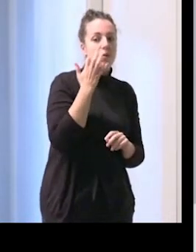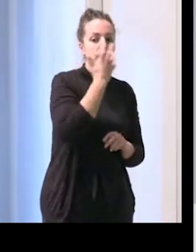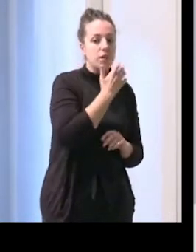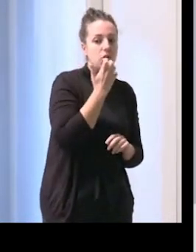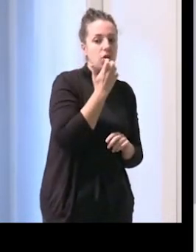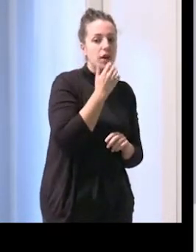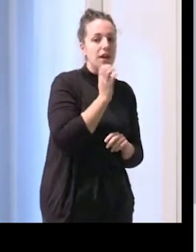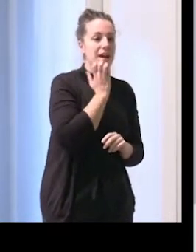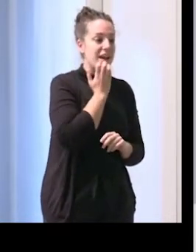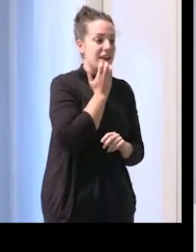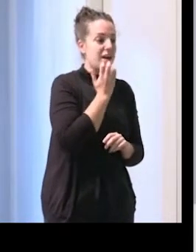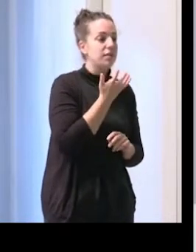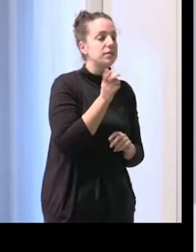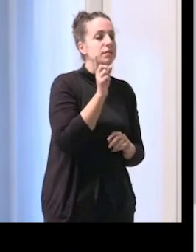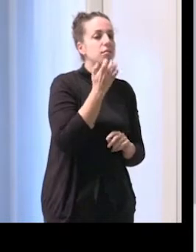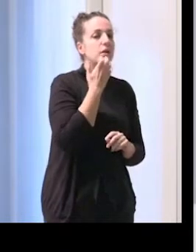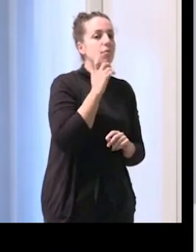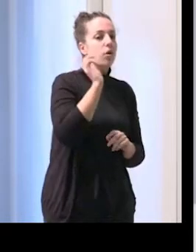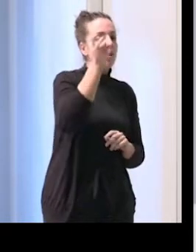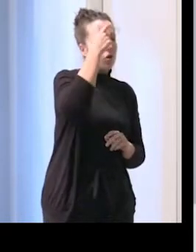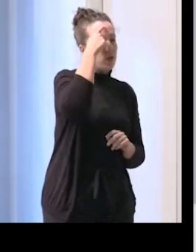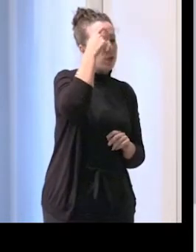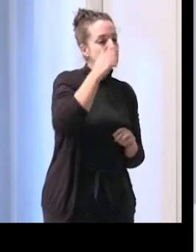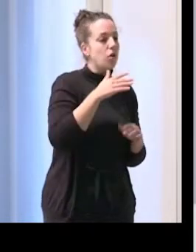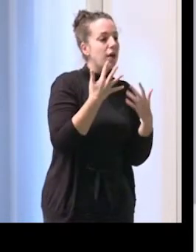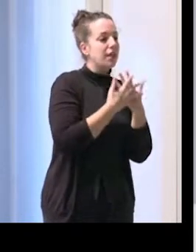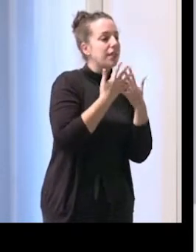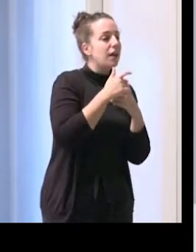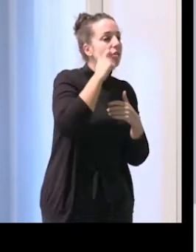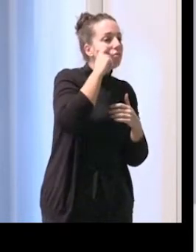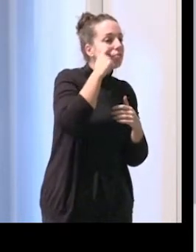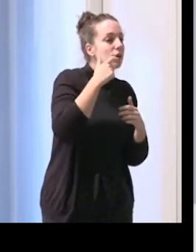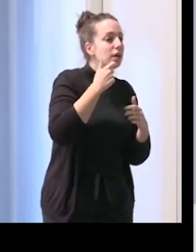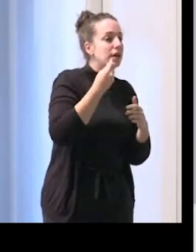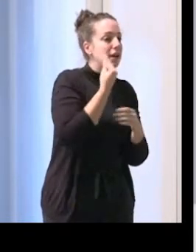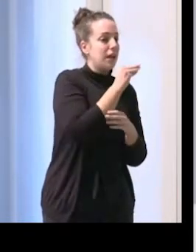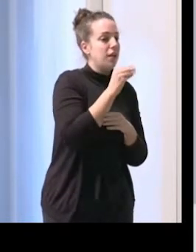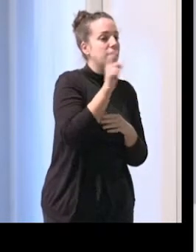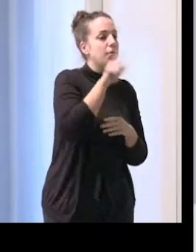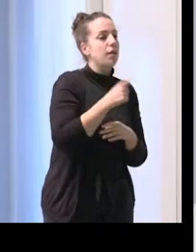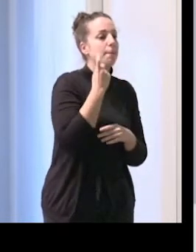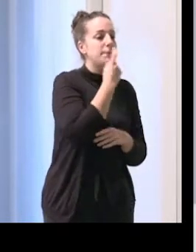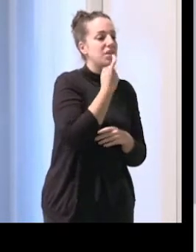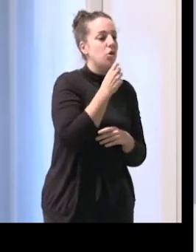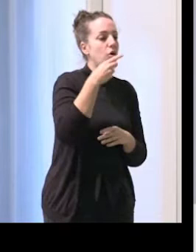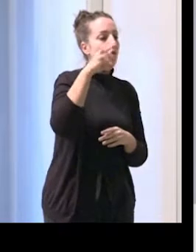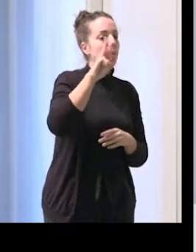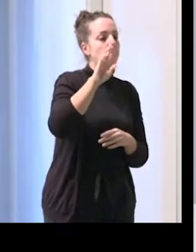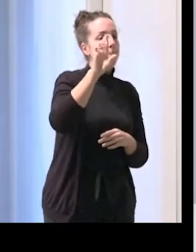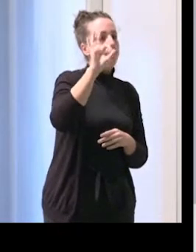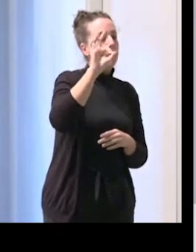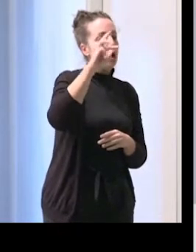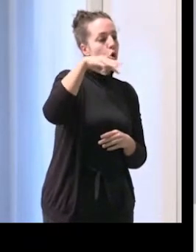este caso, el concepto también de regeneración de tejidos está presente en el mito de Prometeo. Prometeo era